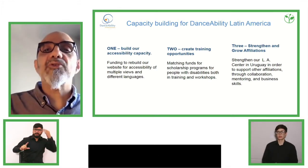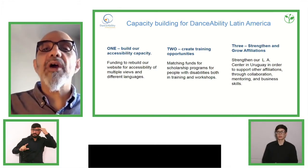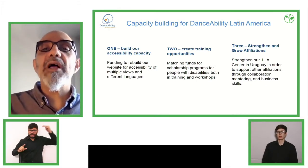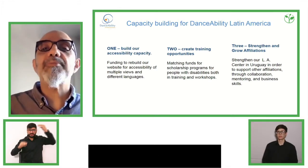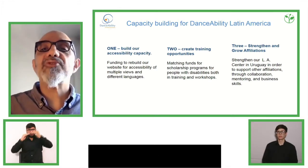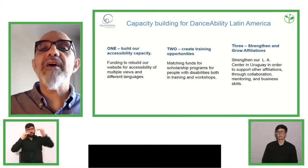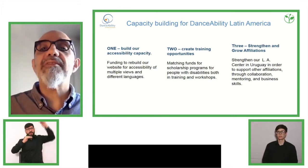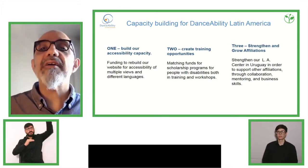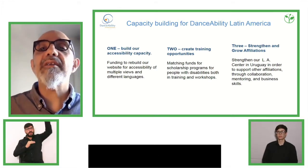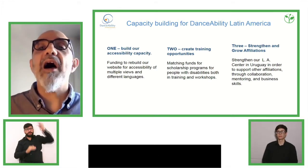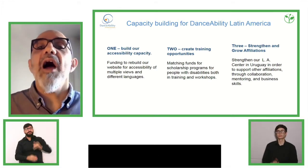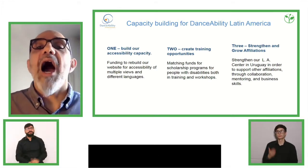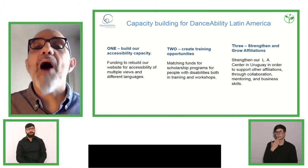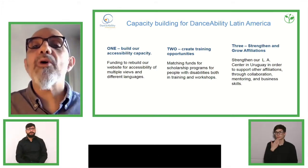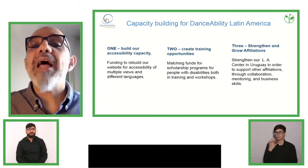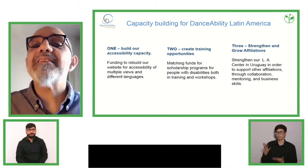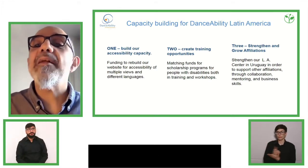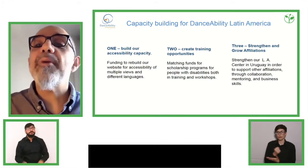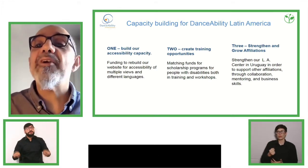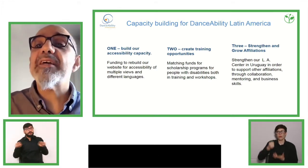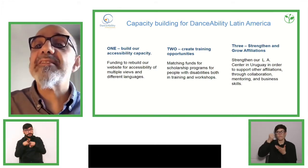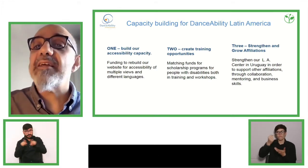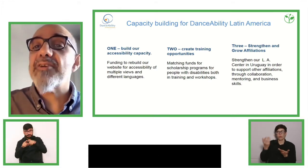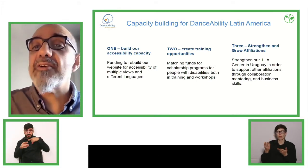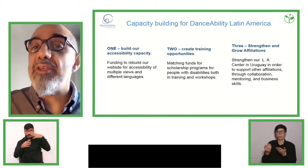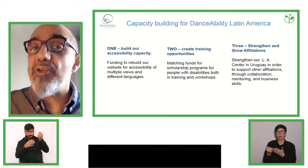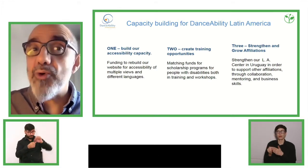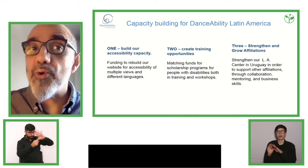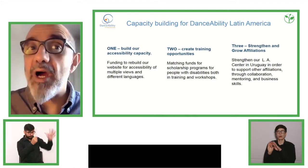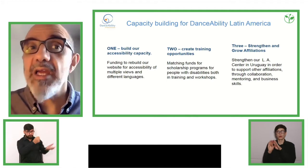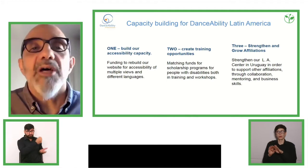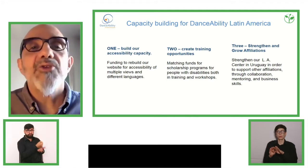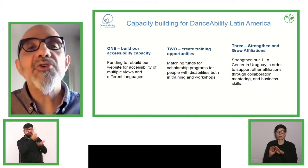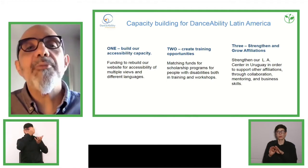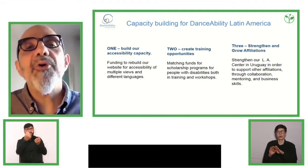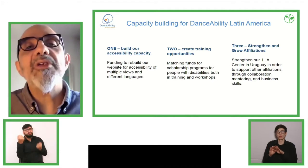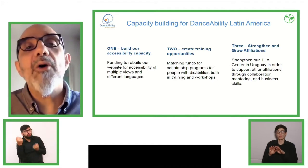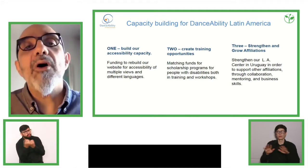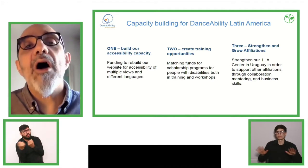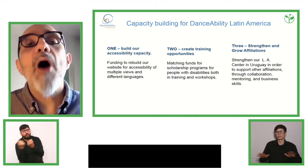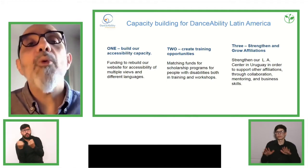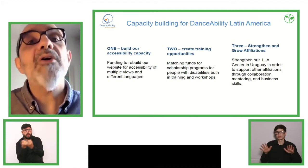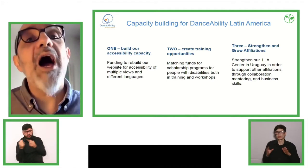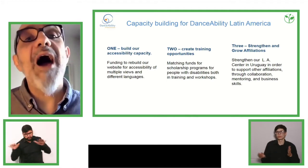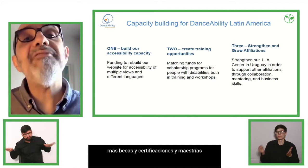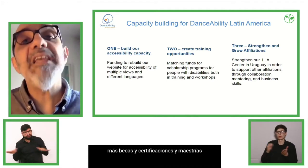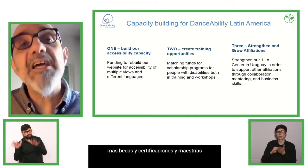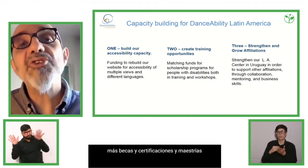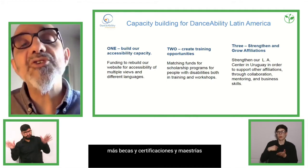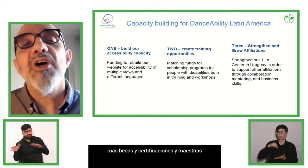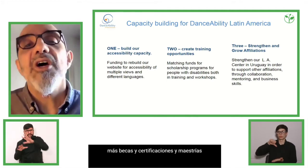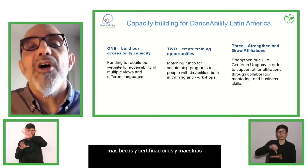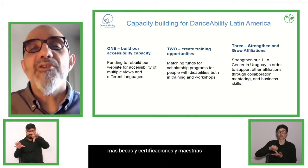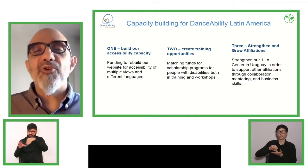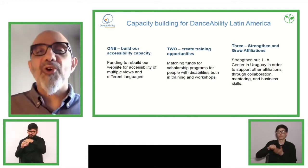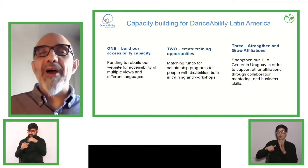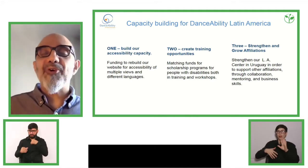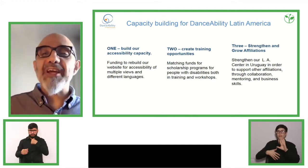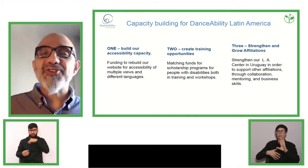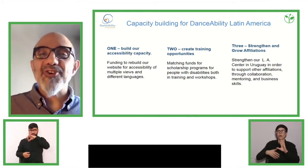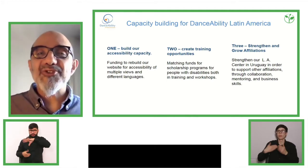Tres, encontrar fondos para ayudar a reforzar nuestro centro latinoamericano en Uruguay para apoyar a